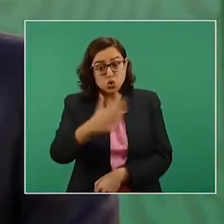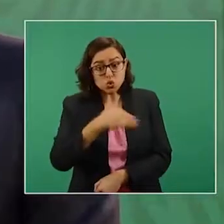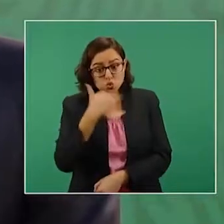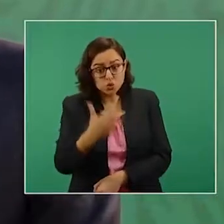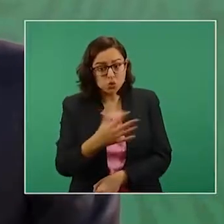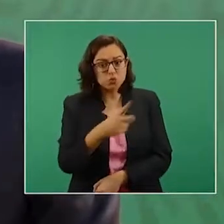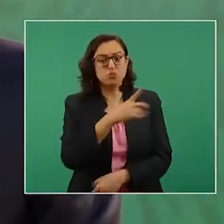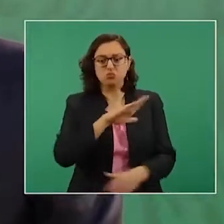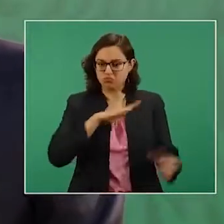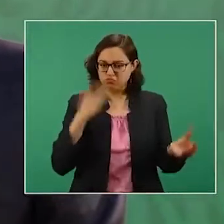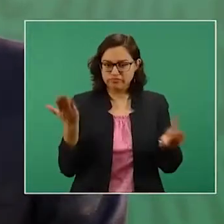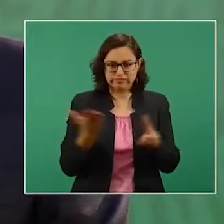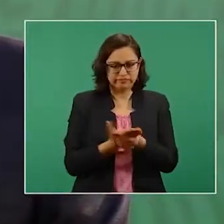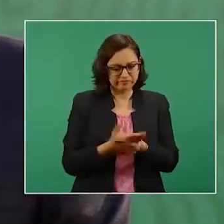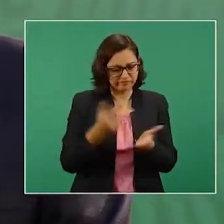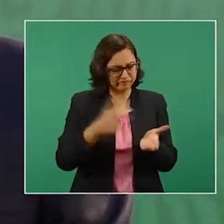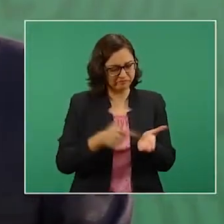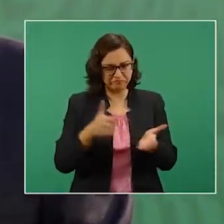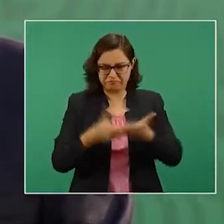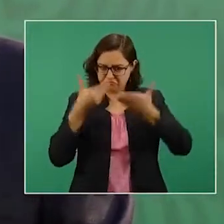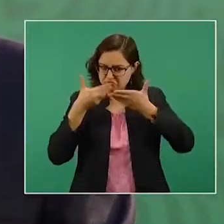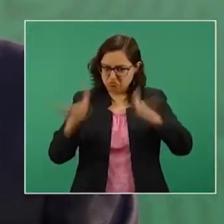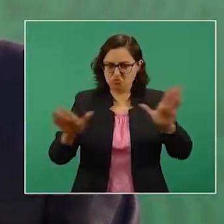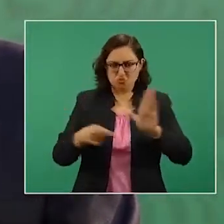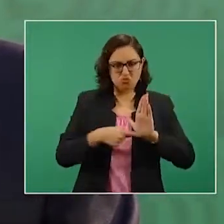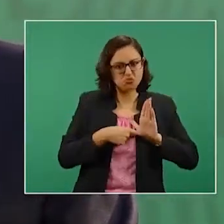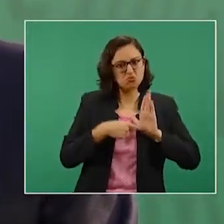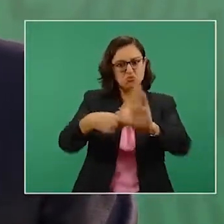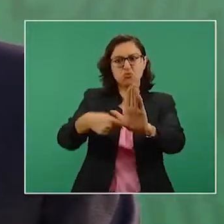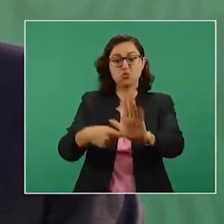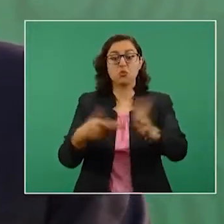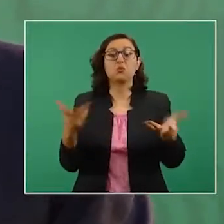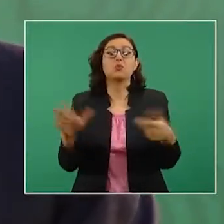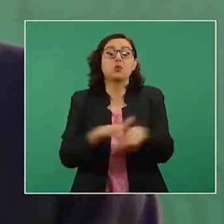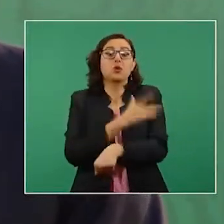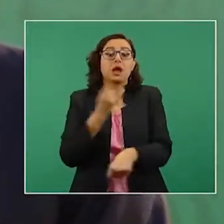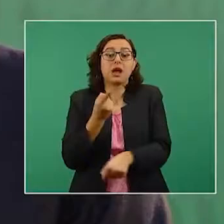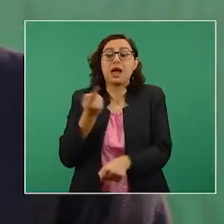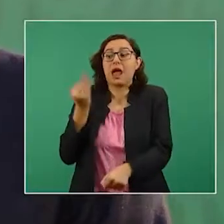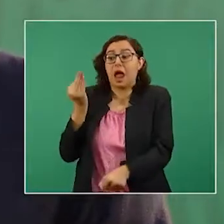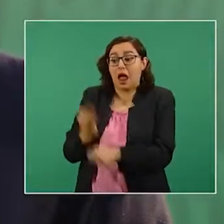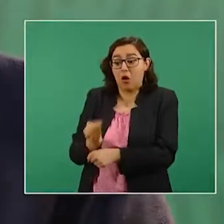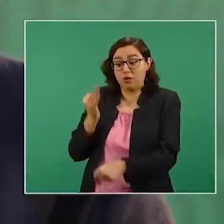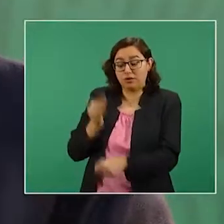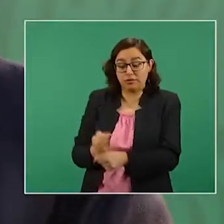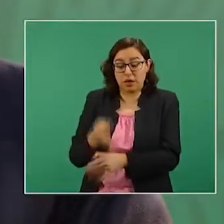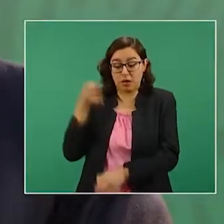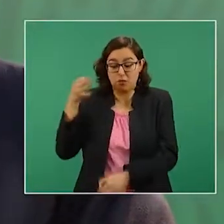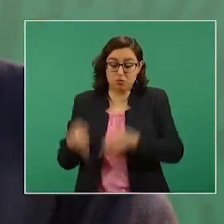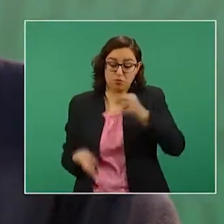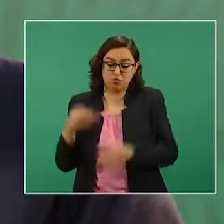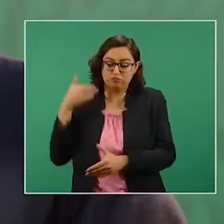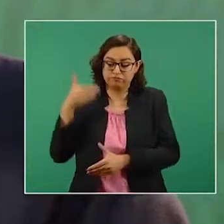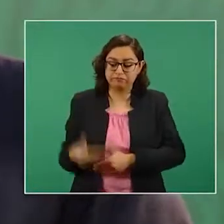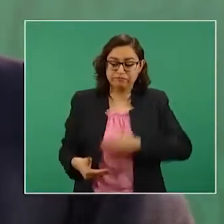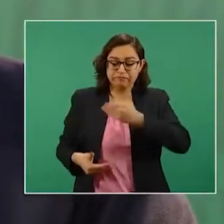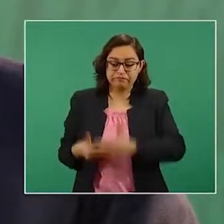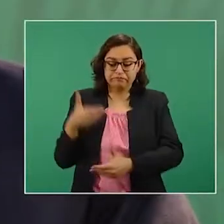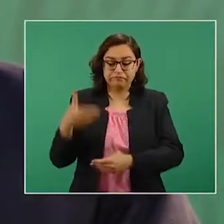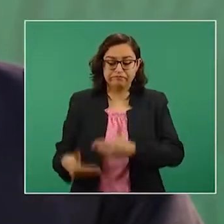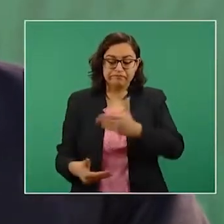de acuerdo al llamado debido proceso se tienen que mantener